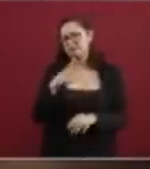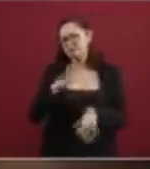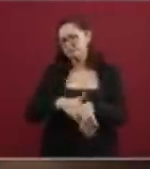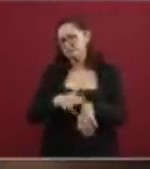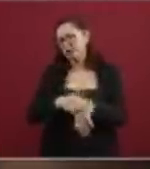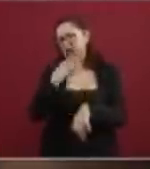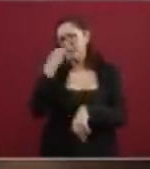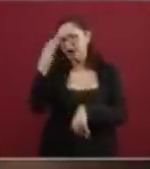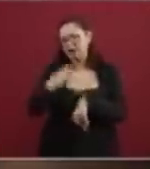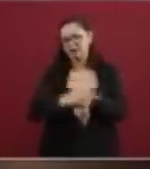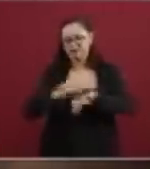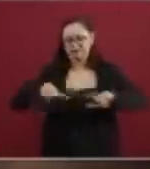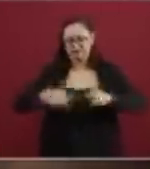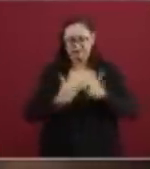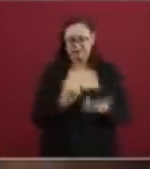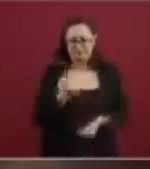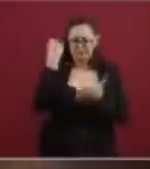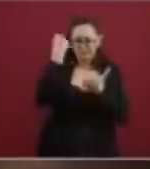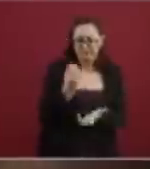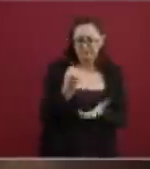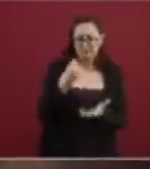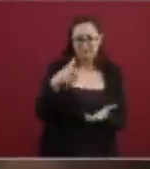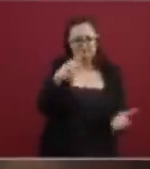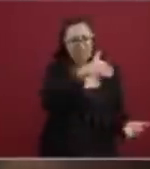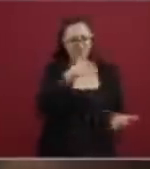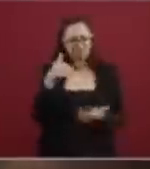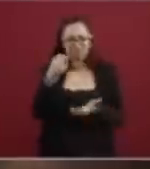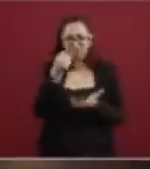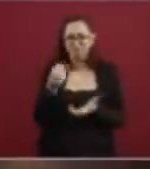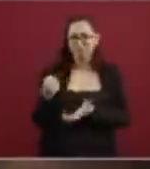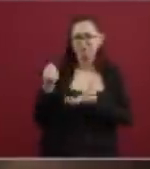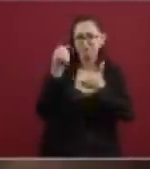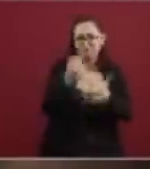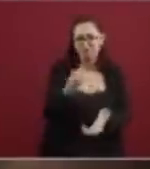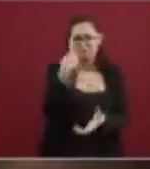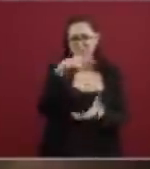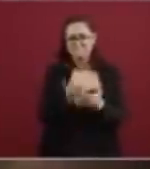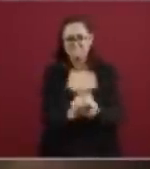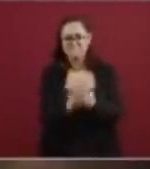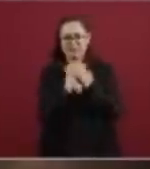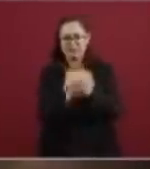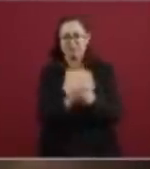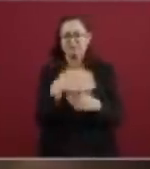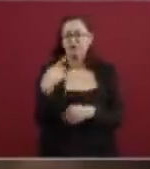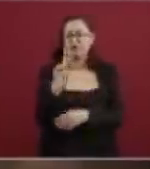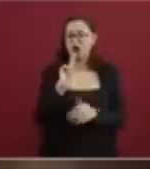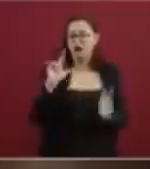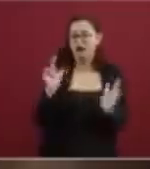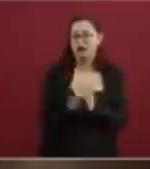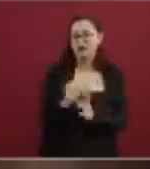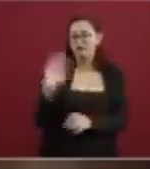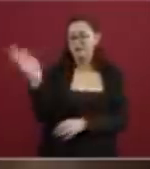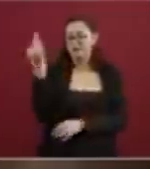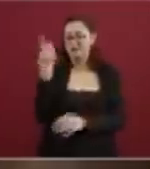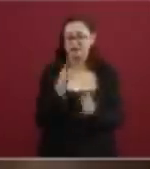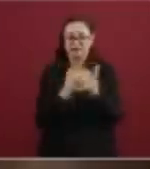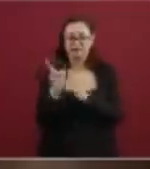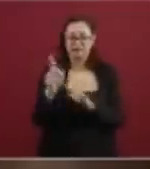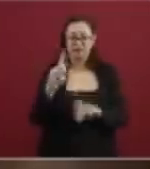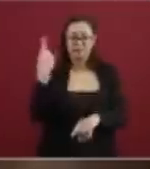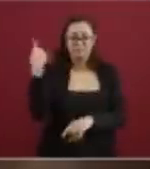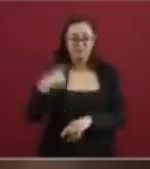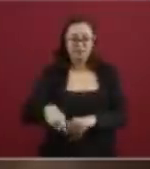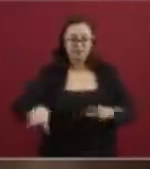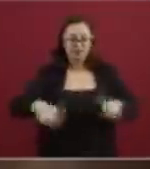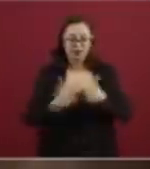específico las tandas. Sin embargo, la Ley Federal de Derechos obliga a que este fondo